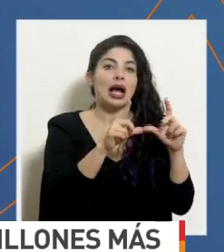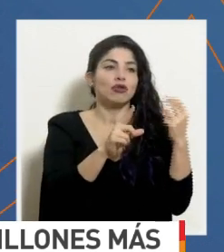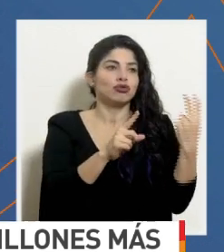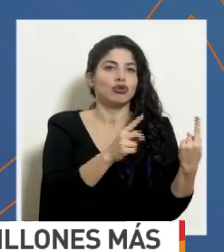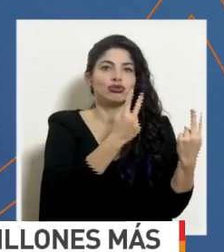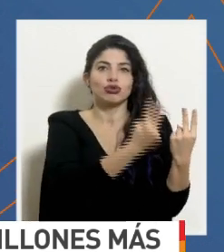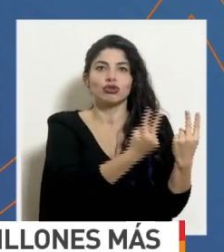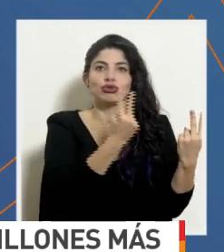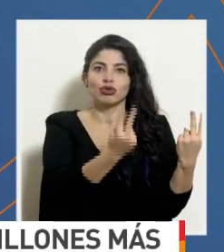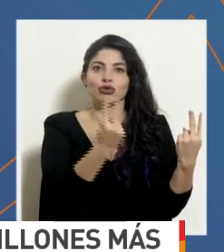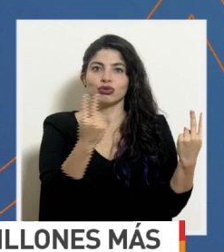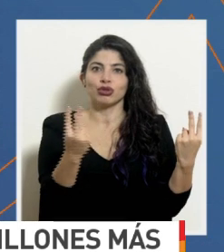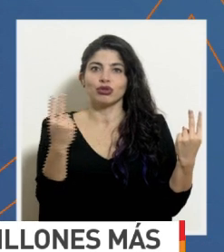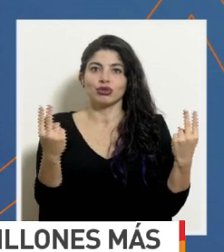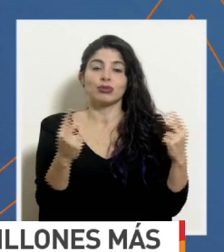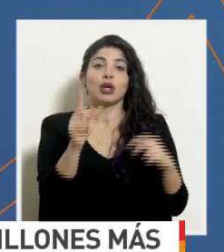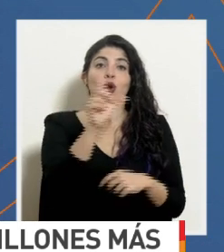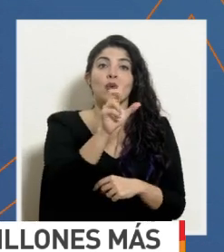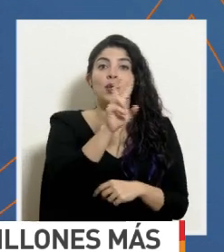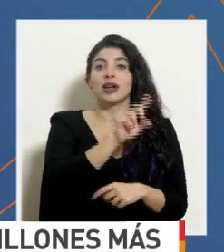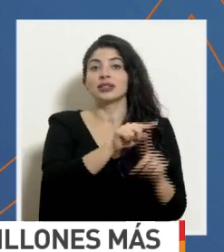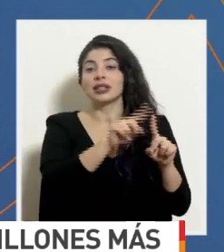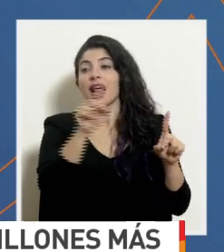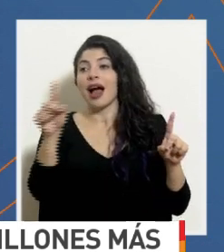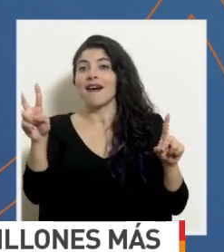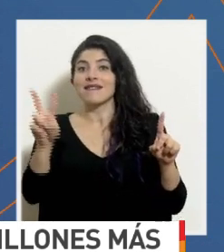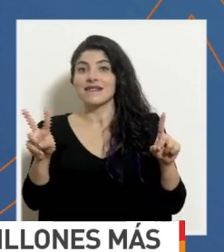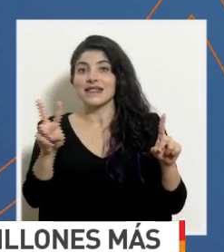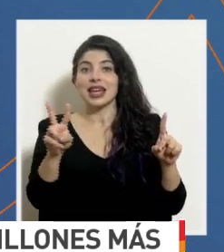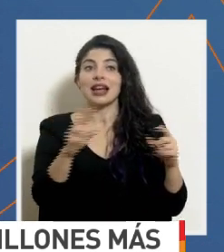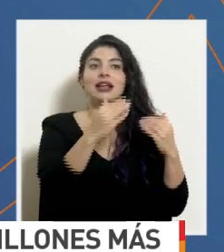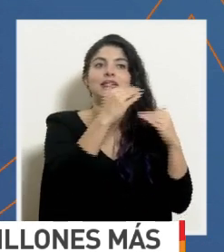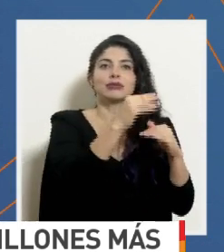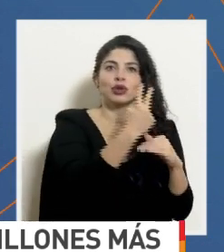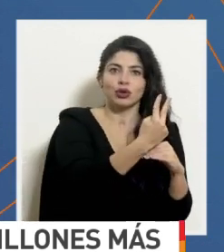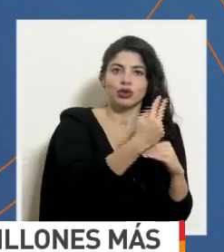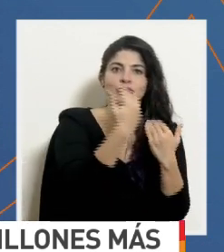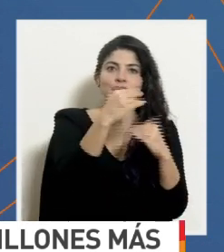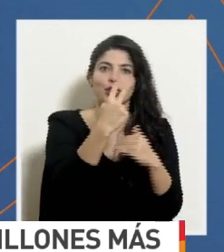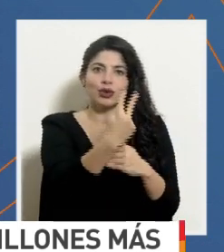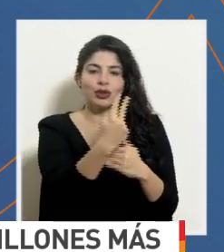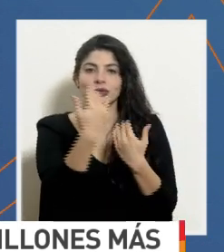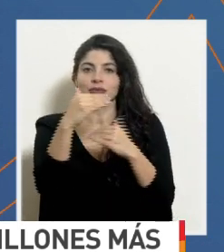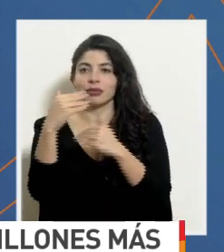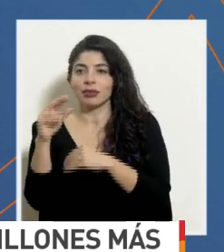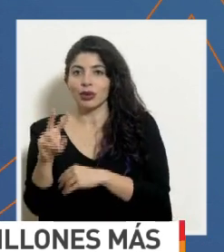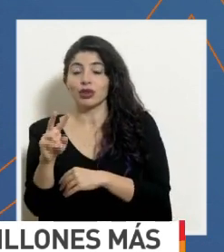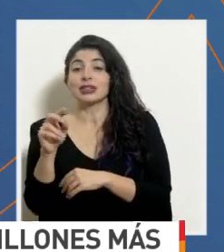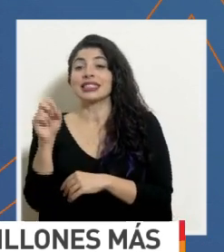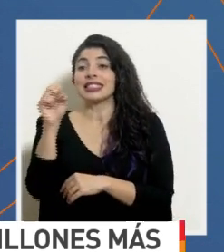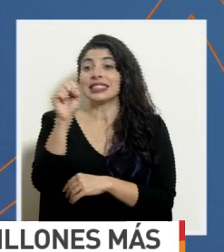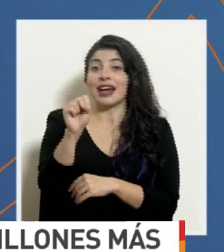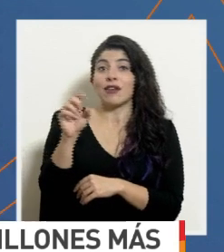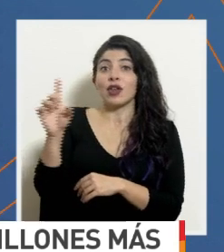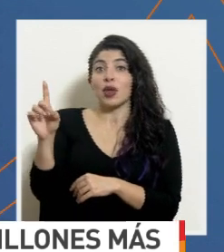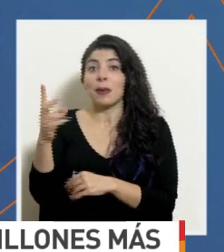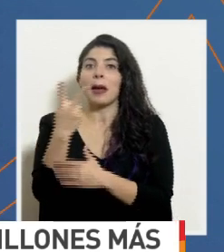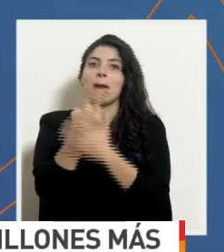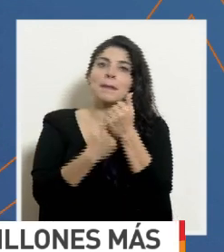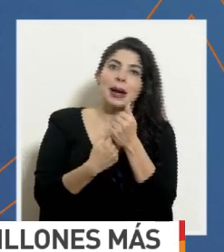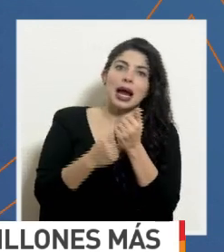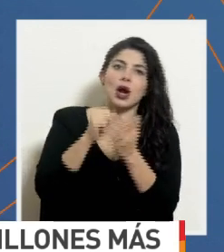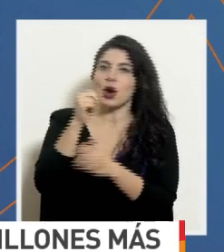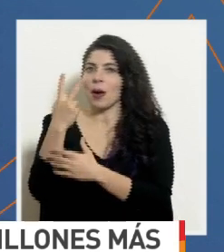números restringidos de lunes a viernes y sábados y domingos por restricción de placas par impar, de modo tal